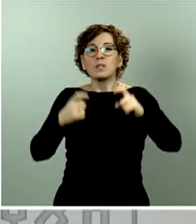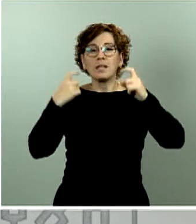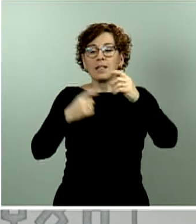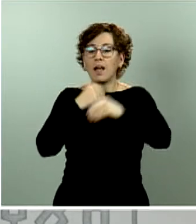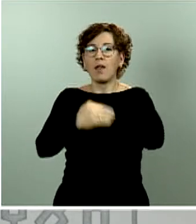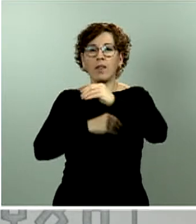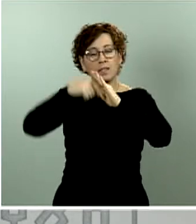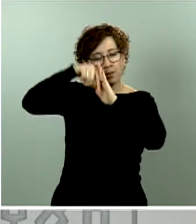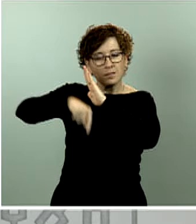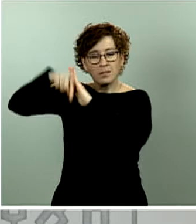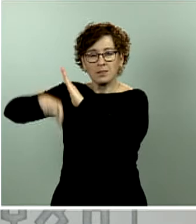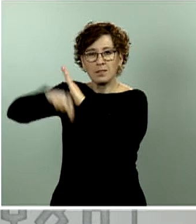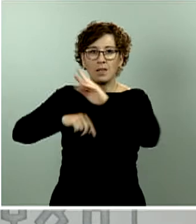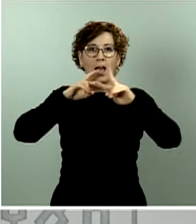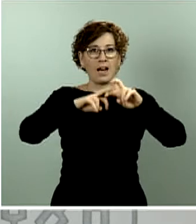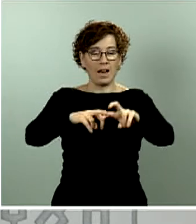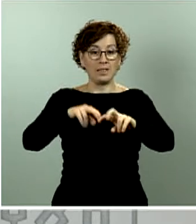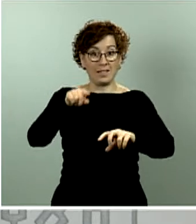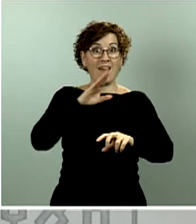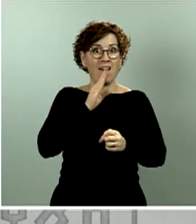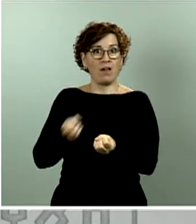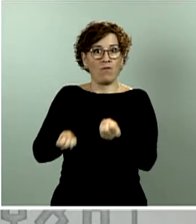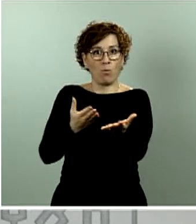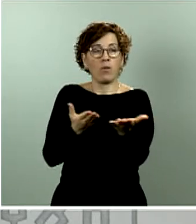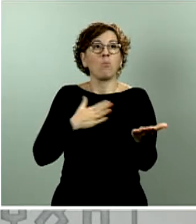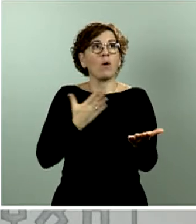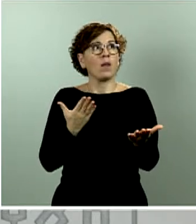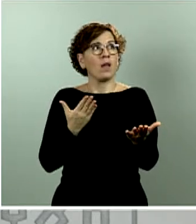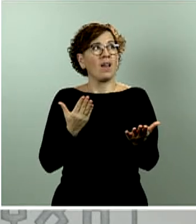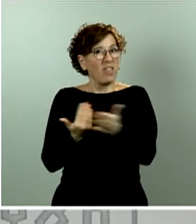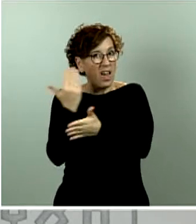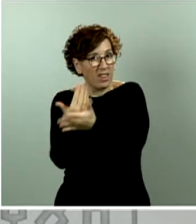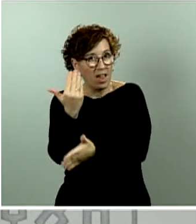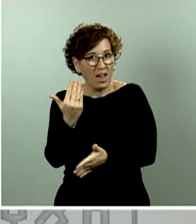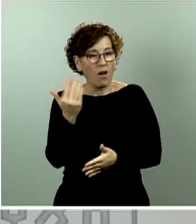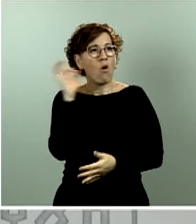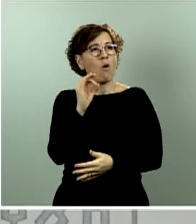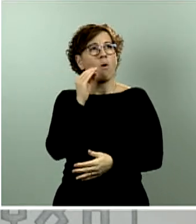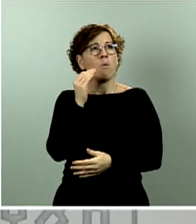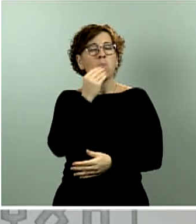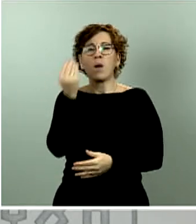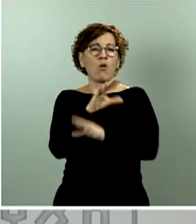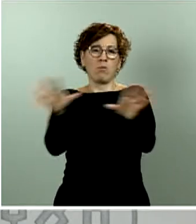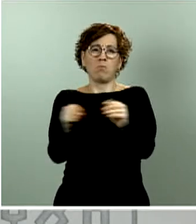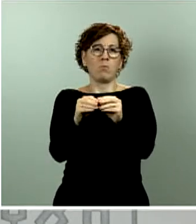de esta información. Veremos si interesa ponerla cada día o si interesa ponerla de forma semanal o si interesa ponerla de